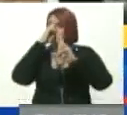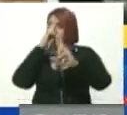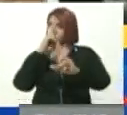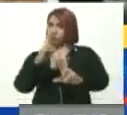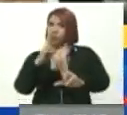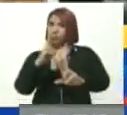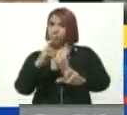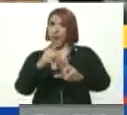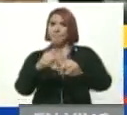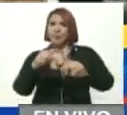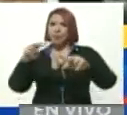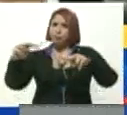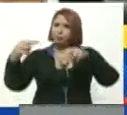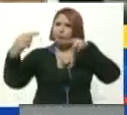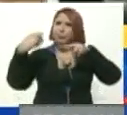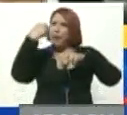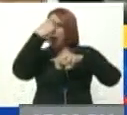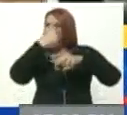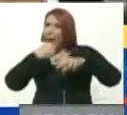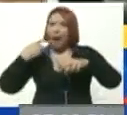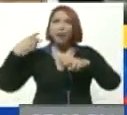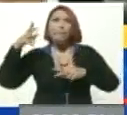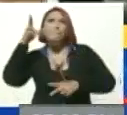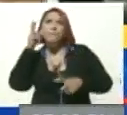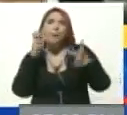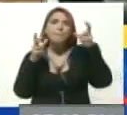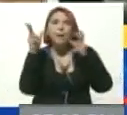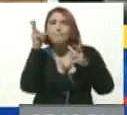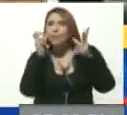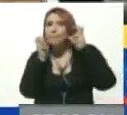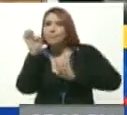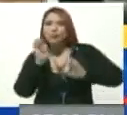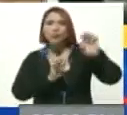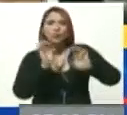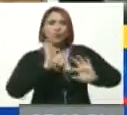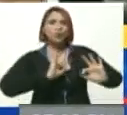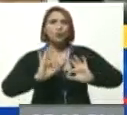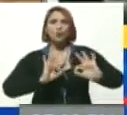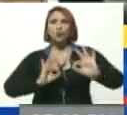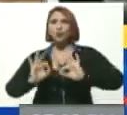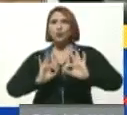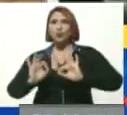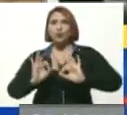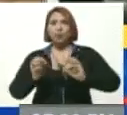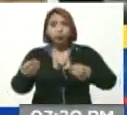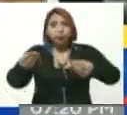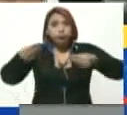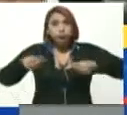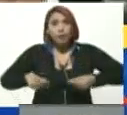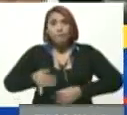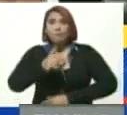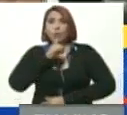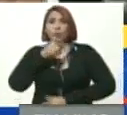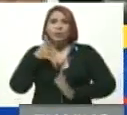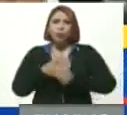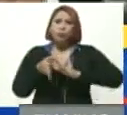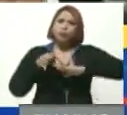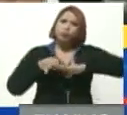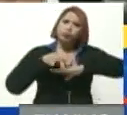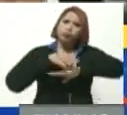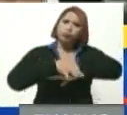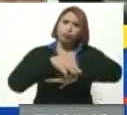son para vernos las caras, para escucharnos, para evaluar, para recibir informes de los municipios,